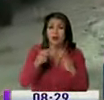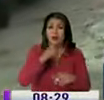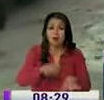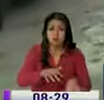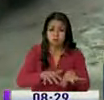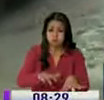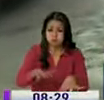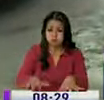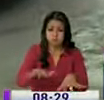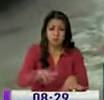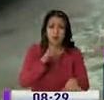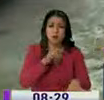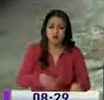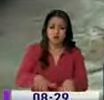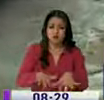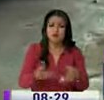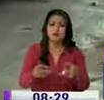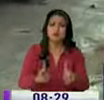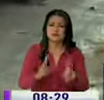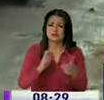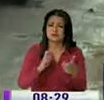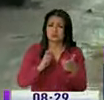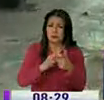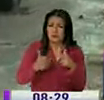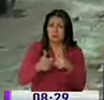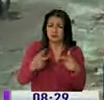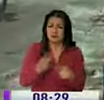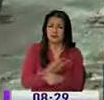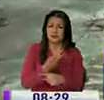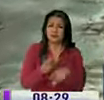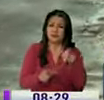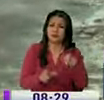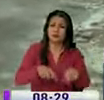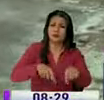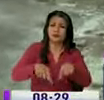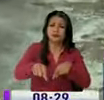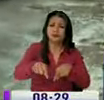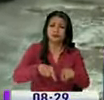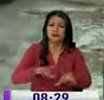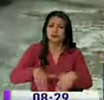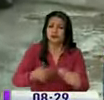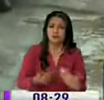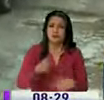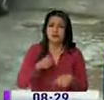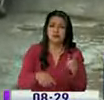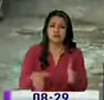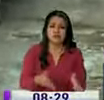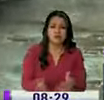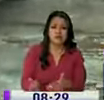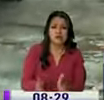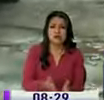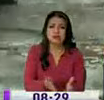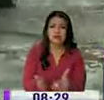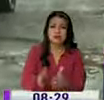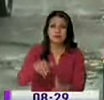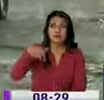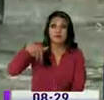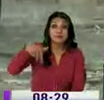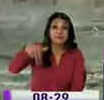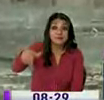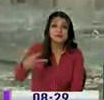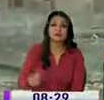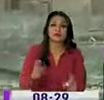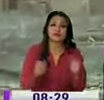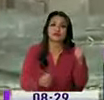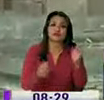hay en esta calle y las múltiples dificultades que tiene la ciudadanía para transitar, no solamente los peatones, sino también los conductores, quienes se quejan de que